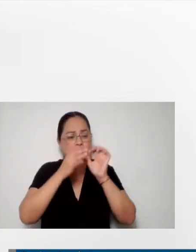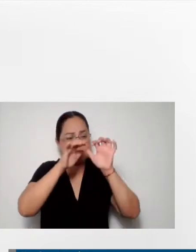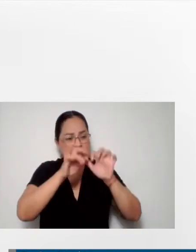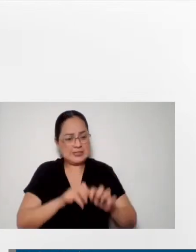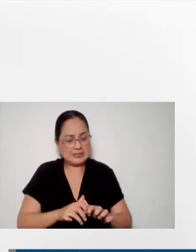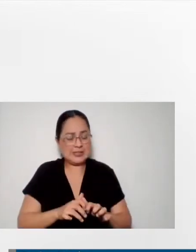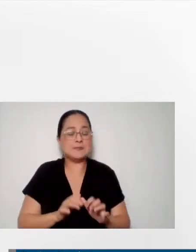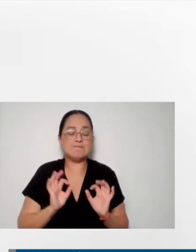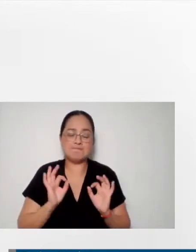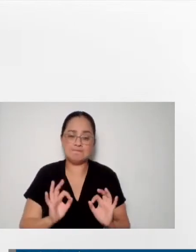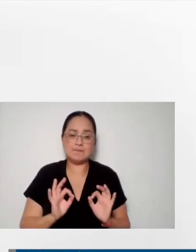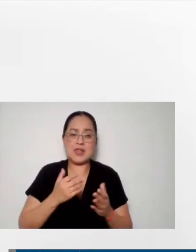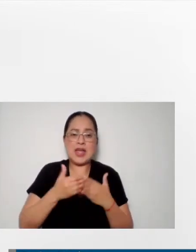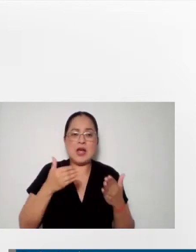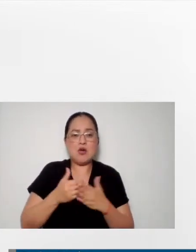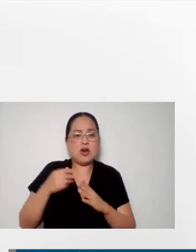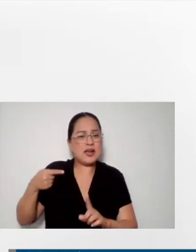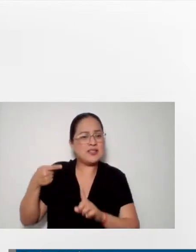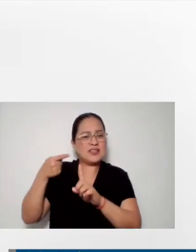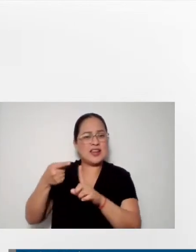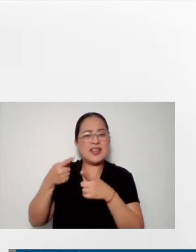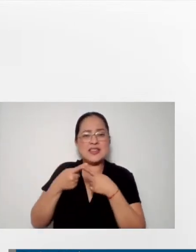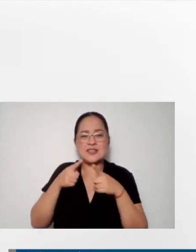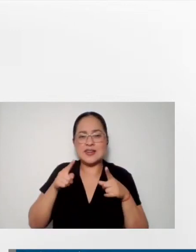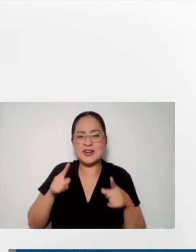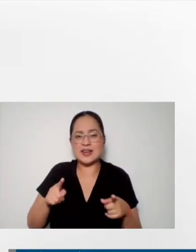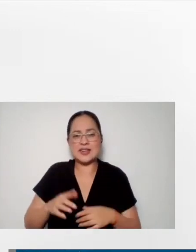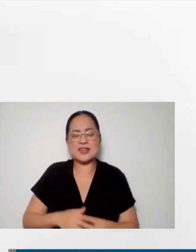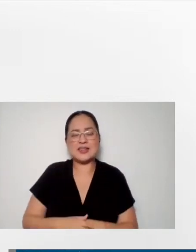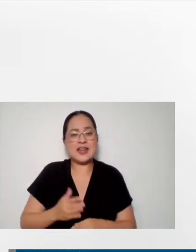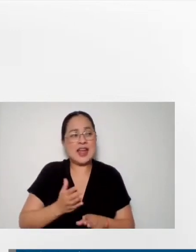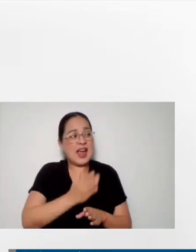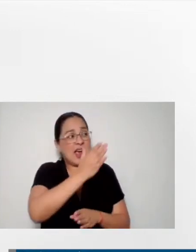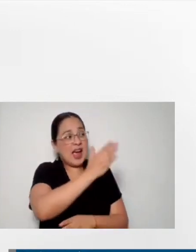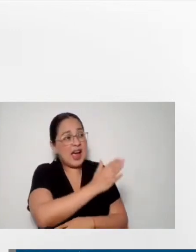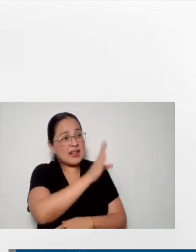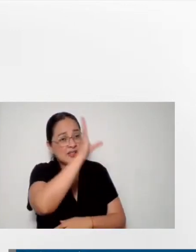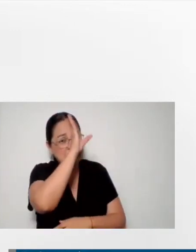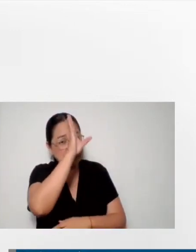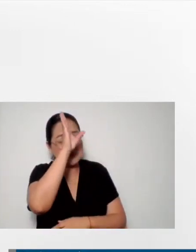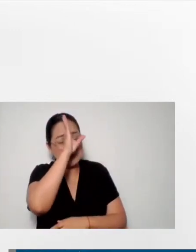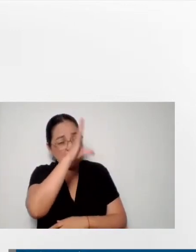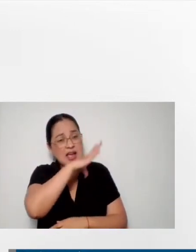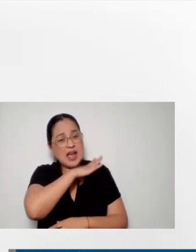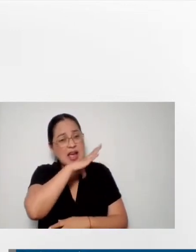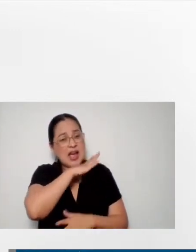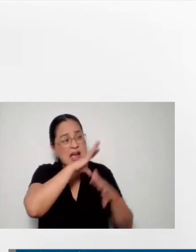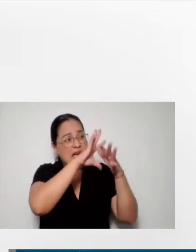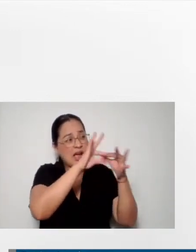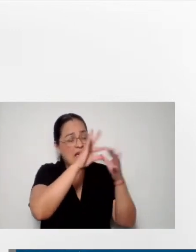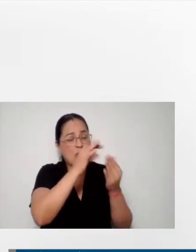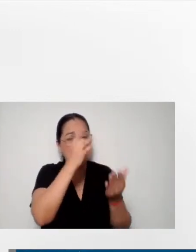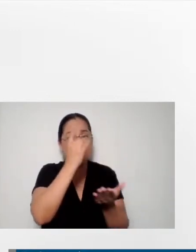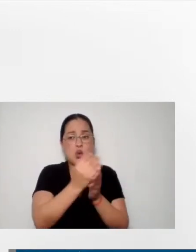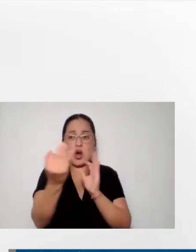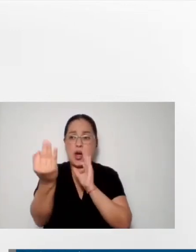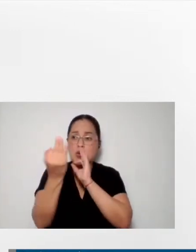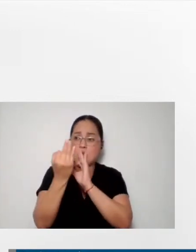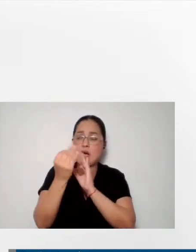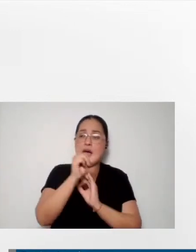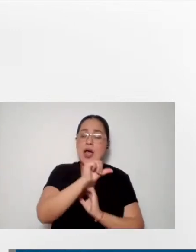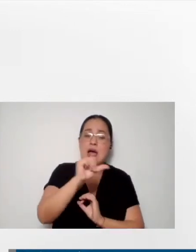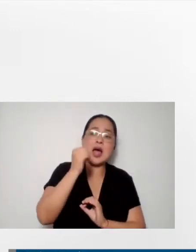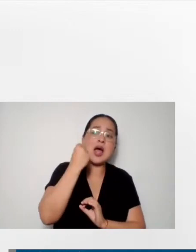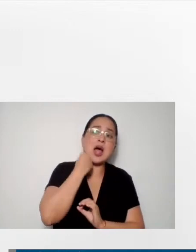se enfocan a otros lectores, ¿no? Ya no estamos tratando de dirigirnos abogadas y abogados hacia abogadas y abogados, no